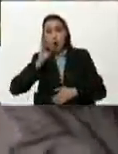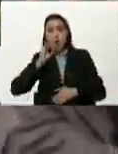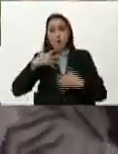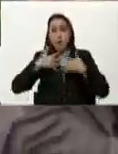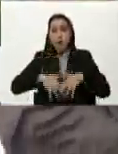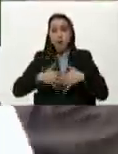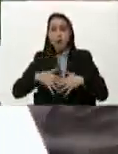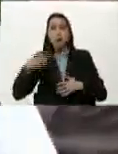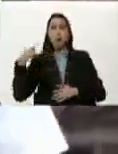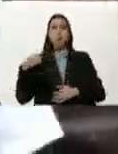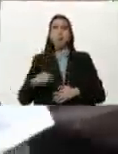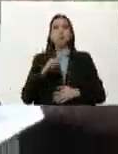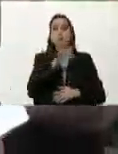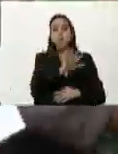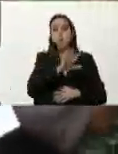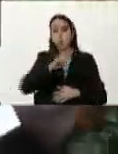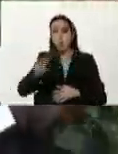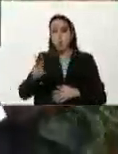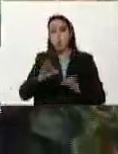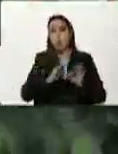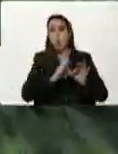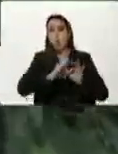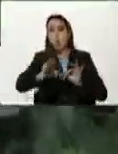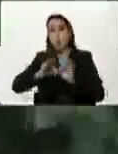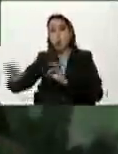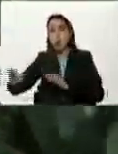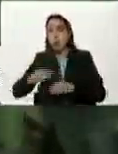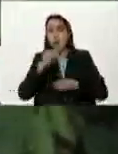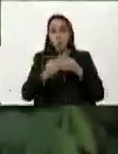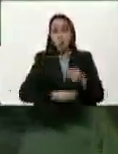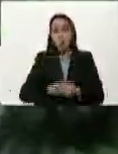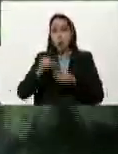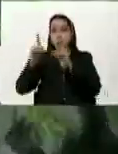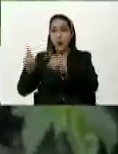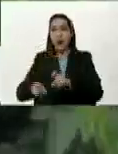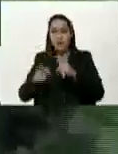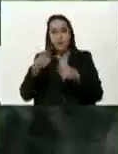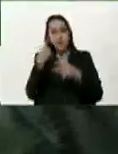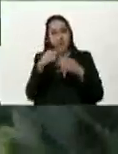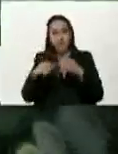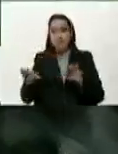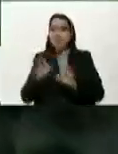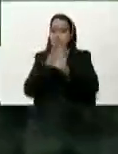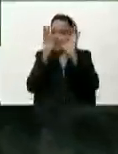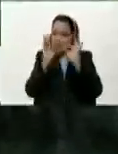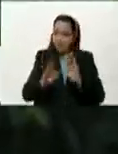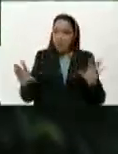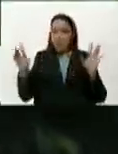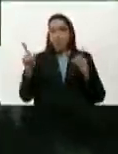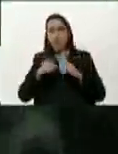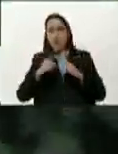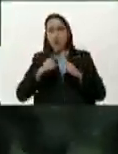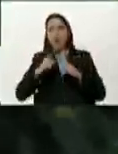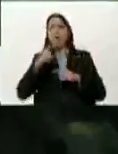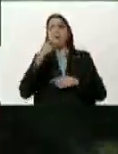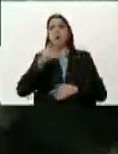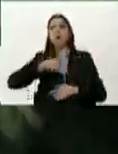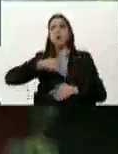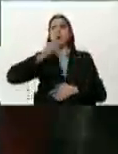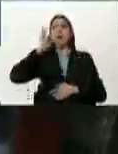tenemos 52 hectáreas de producción de las mejores variedades como ni a 0 1 y